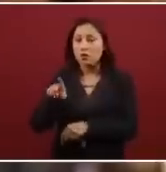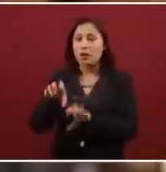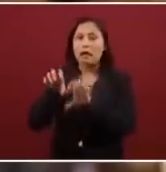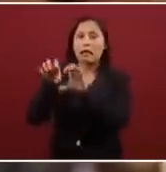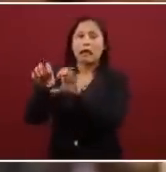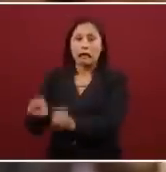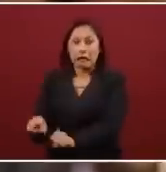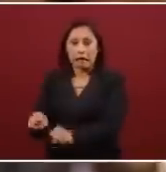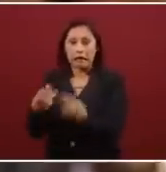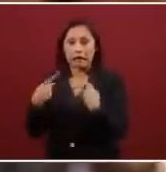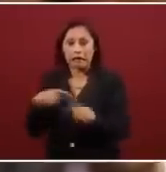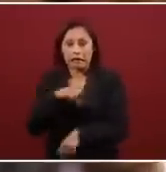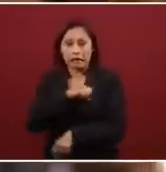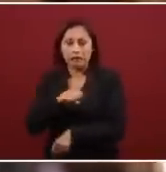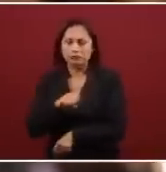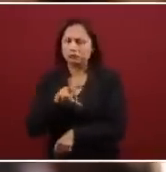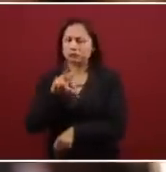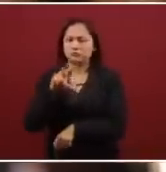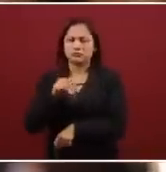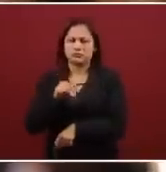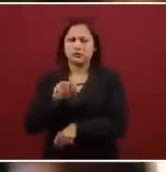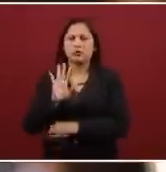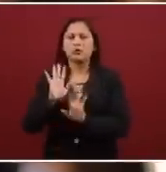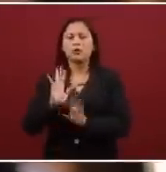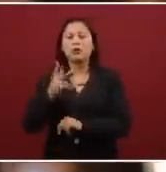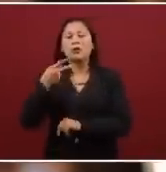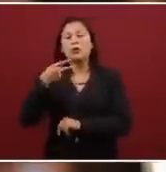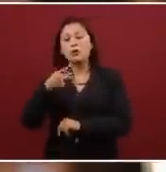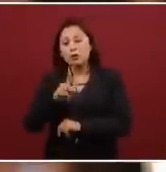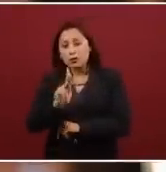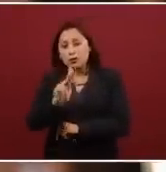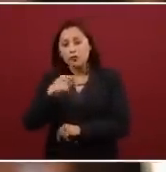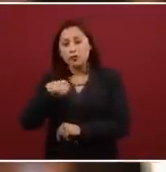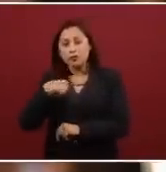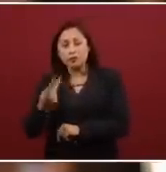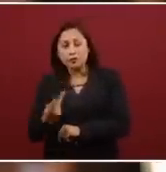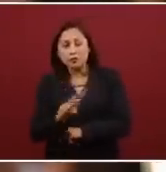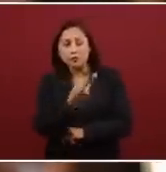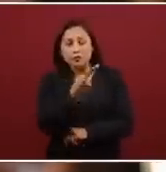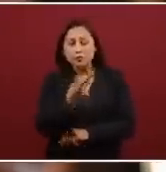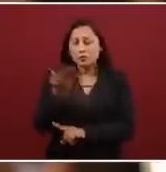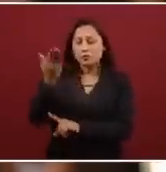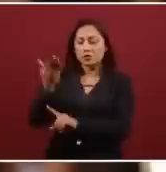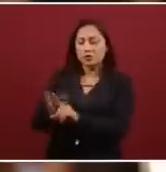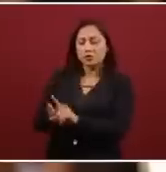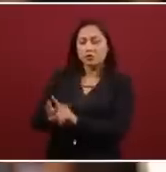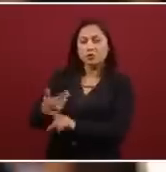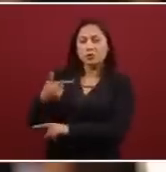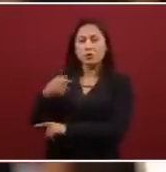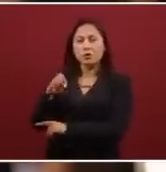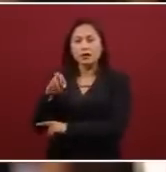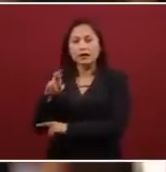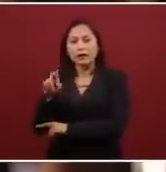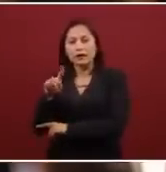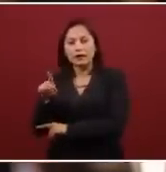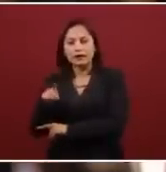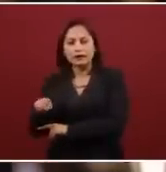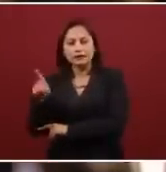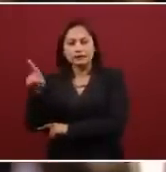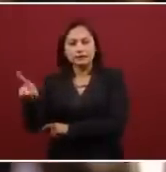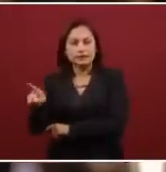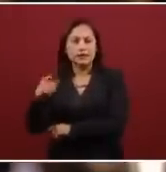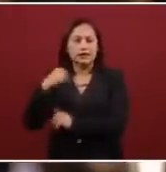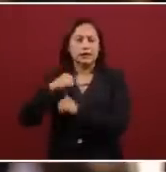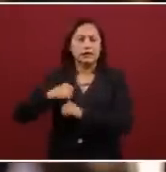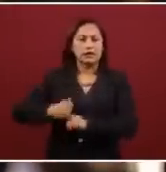puede darnos un balance del trabajo del fiscal general Alejandro Gertz Manero? ¿Hacen un balance negativo